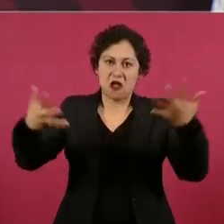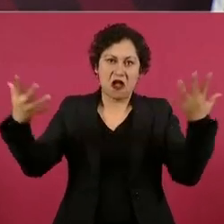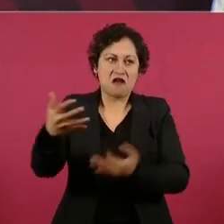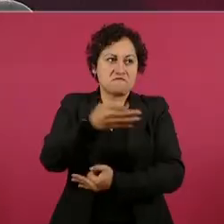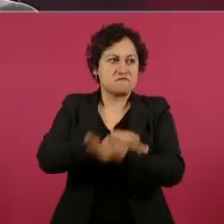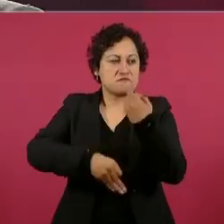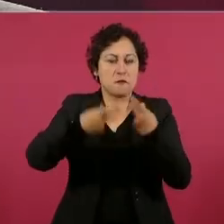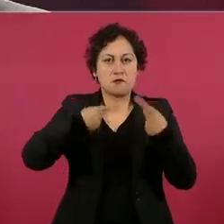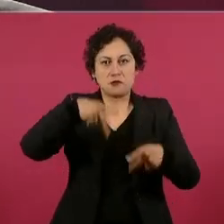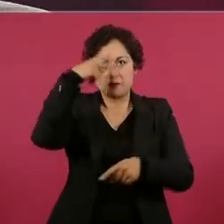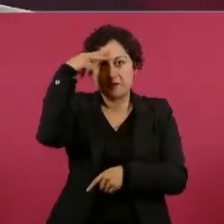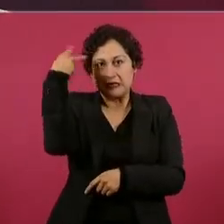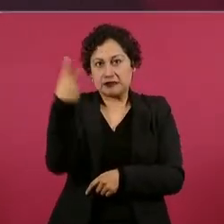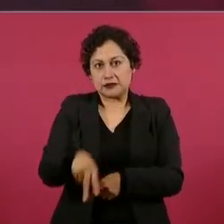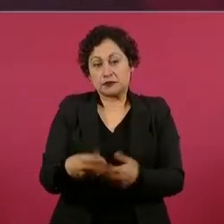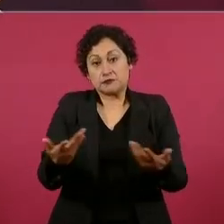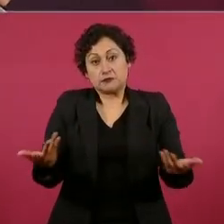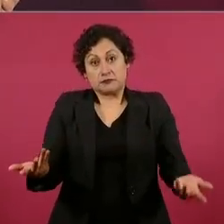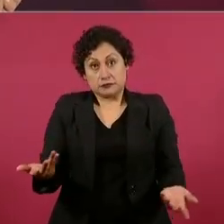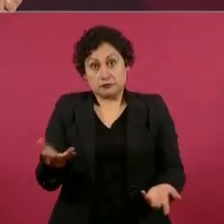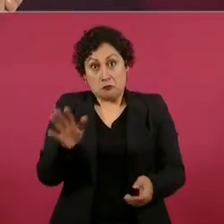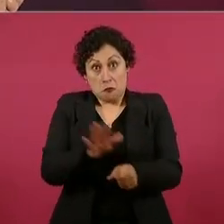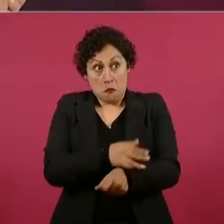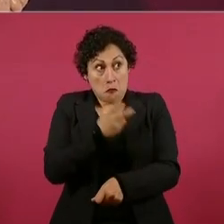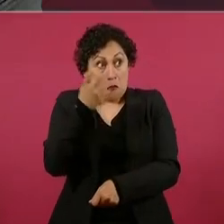debemos de sentirnos orgullosos. No hay, ¿eh?